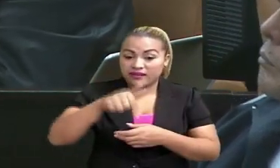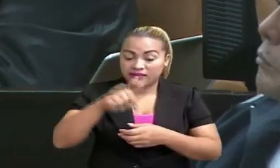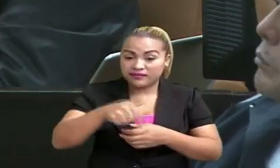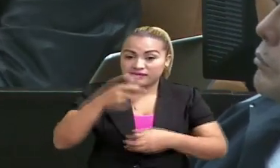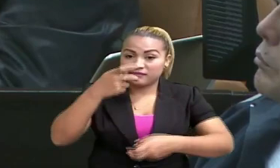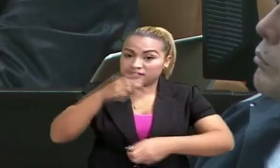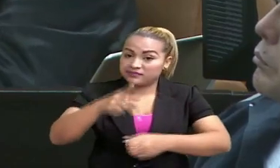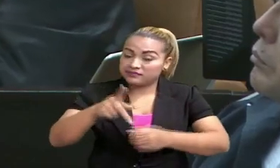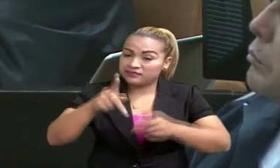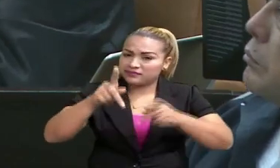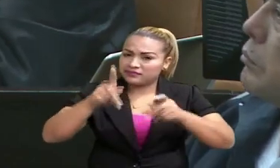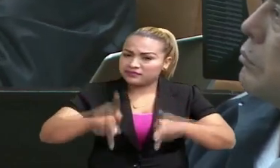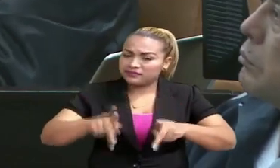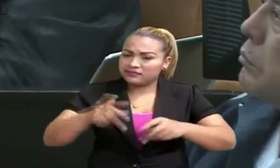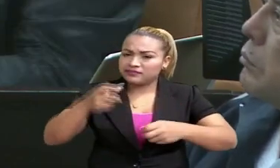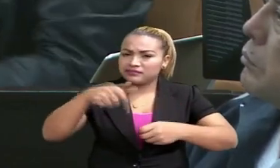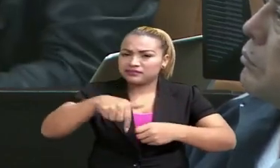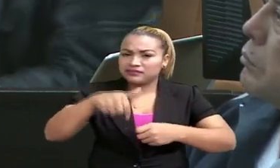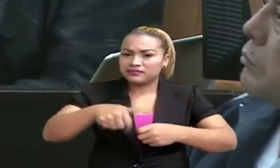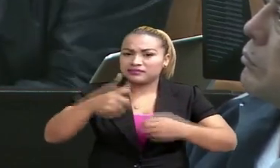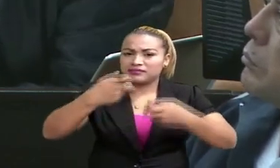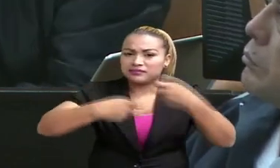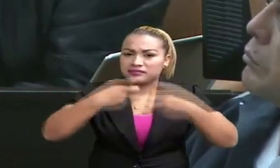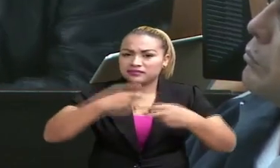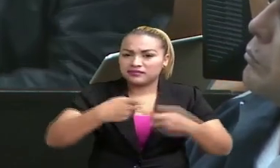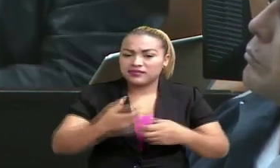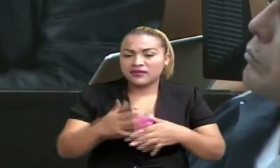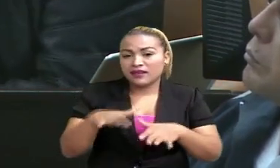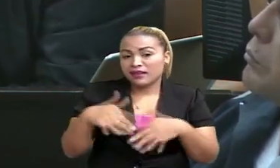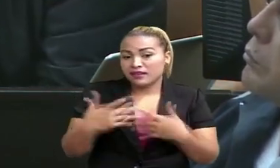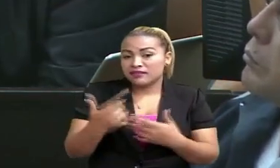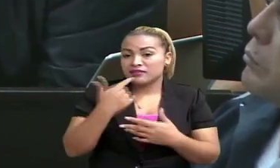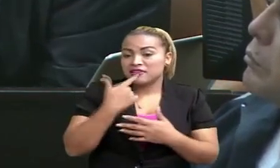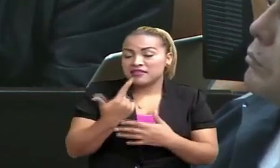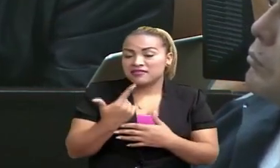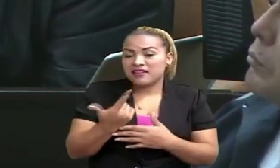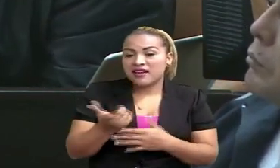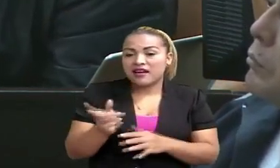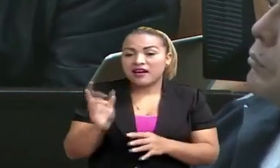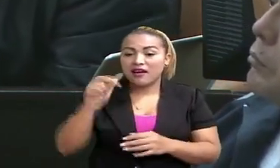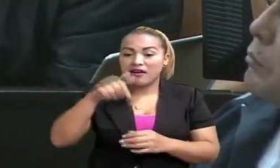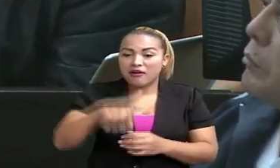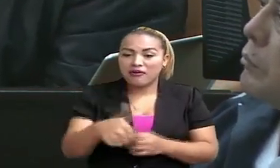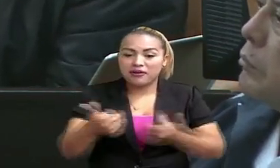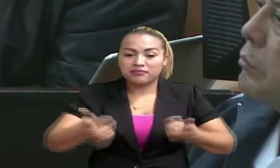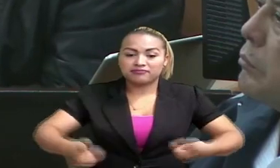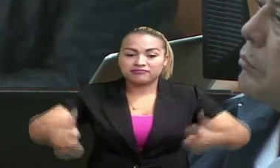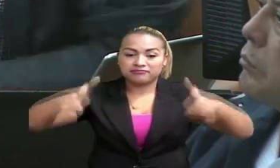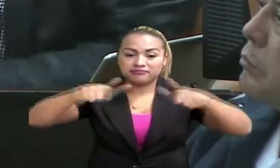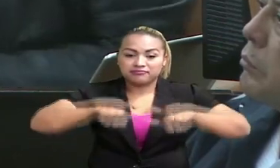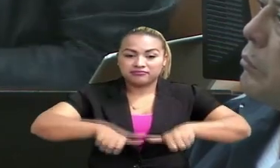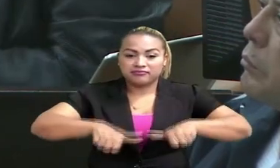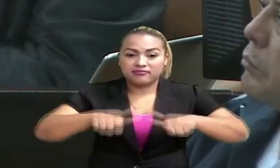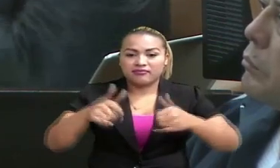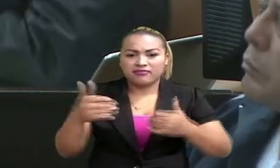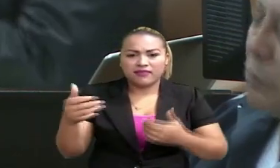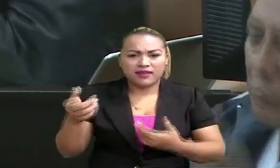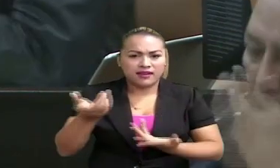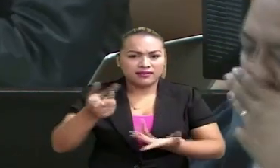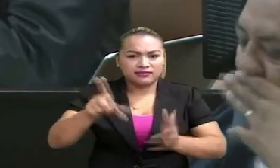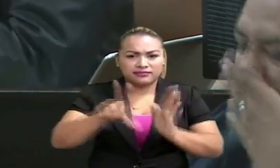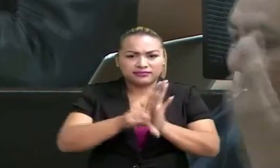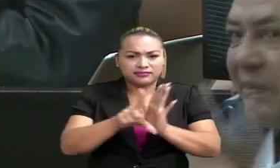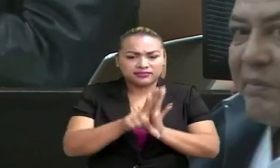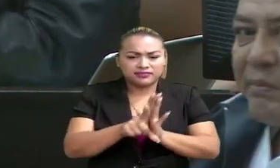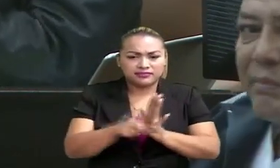particular, yo he escuchado decir, vean, en vez de aprobar una reforma fiscal de este tipo, obviamente haciendo